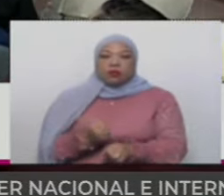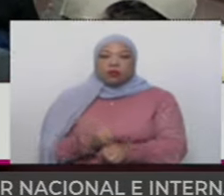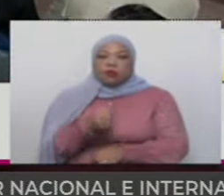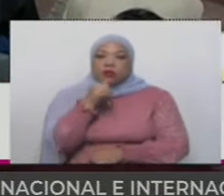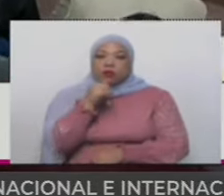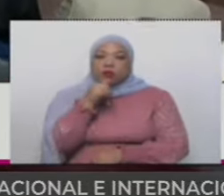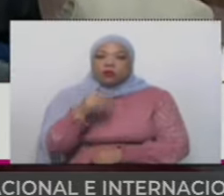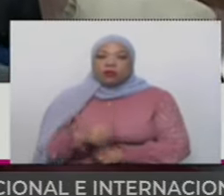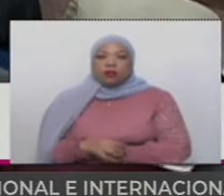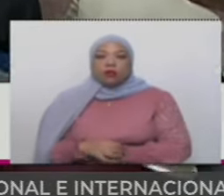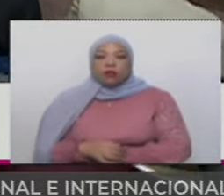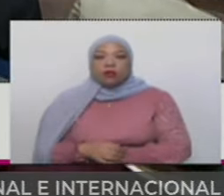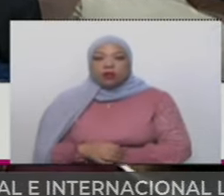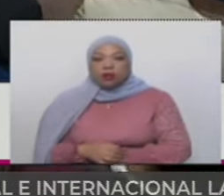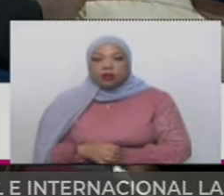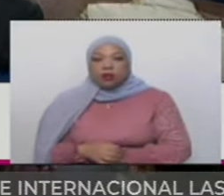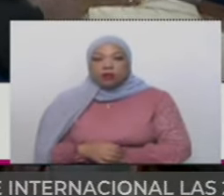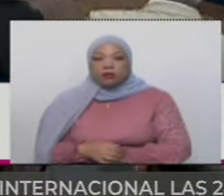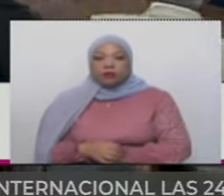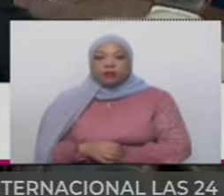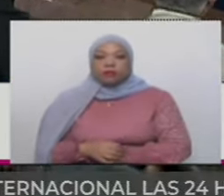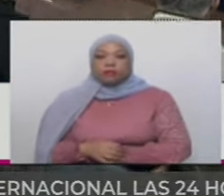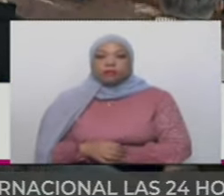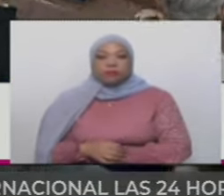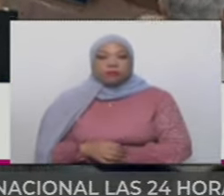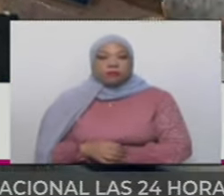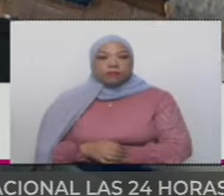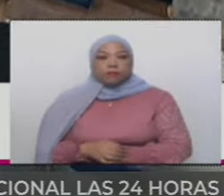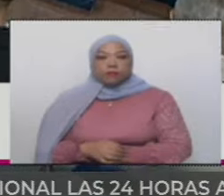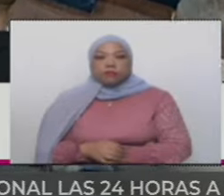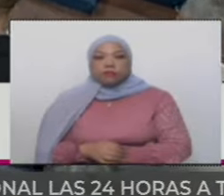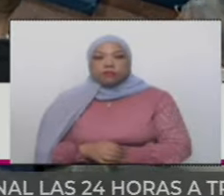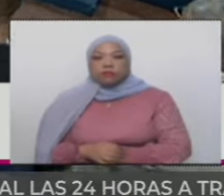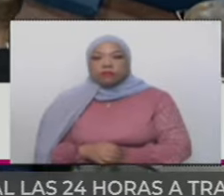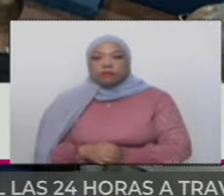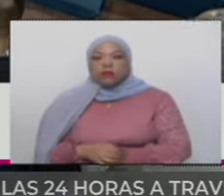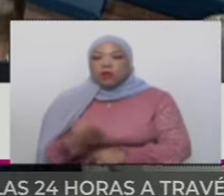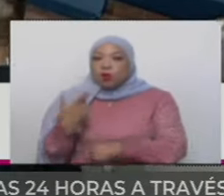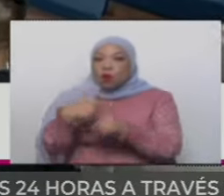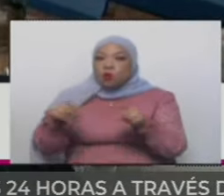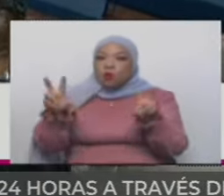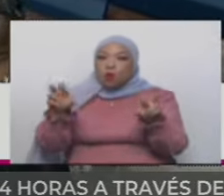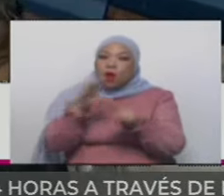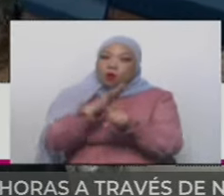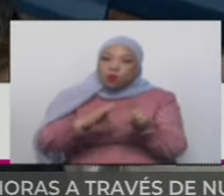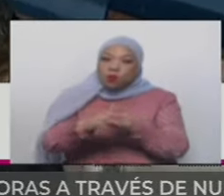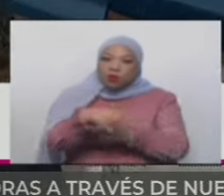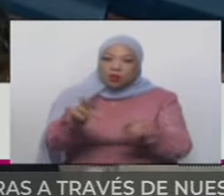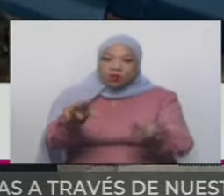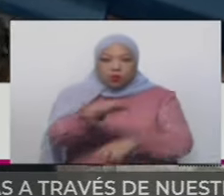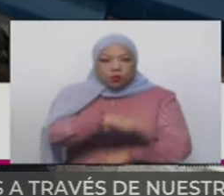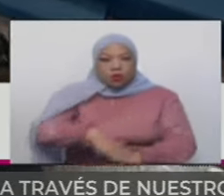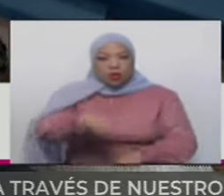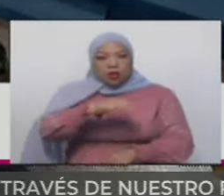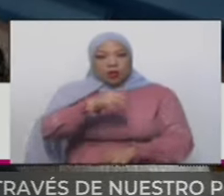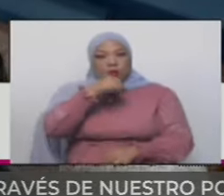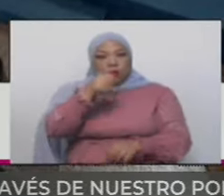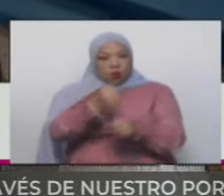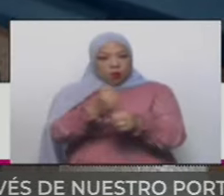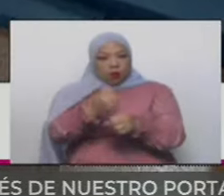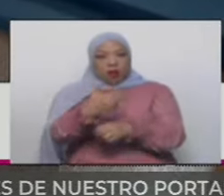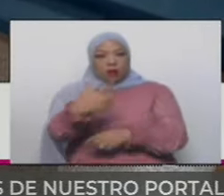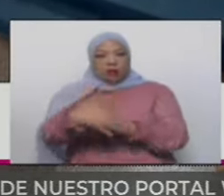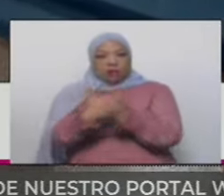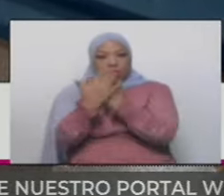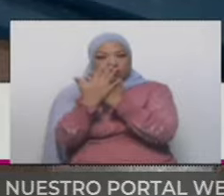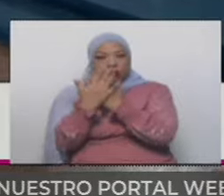con la Plaza de la Juventud, un nuevo epicentro cultural. Me estuviste hablando anoche de eso, a las 3 de la